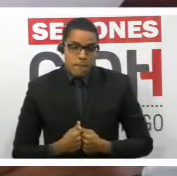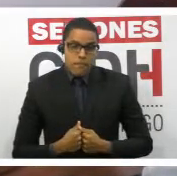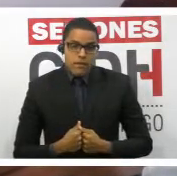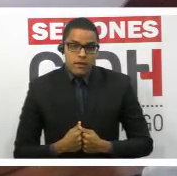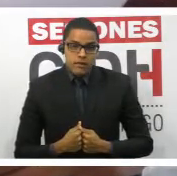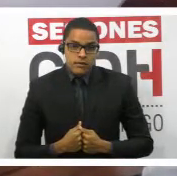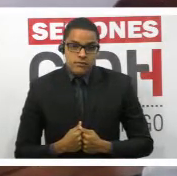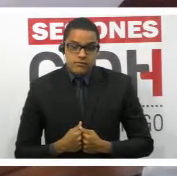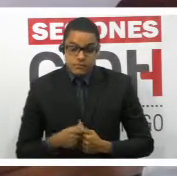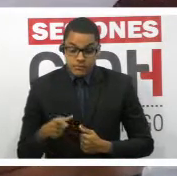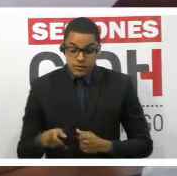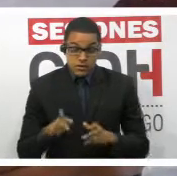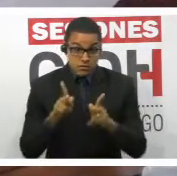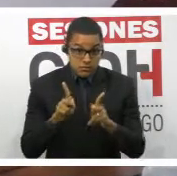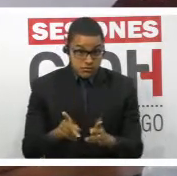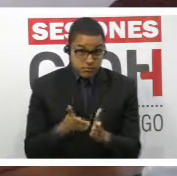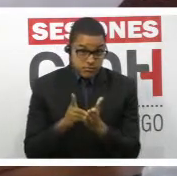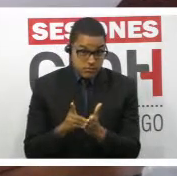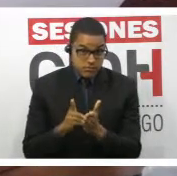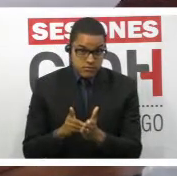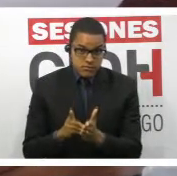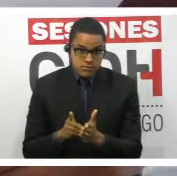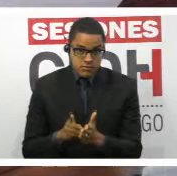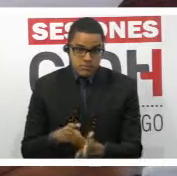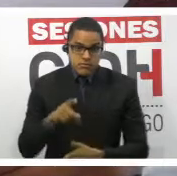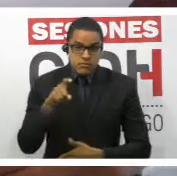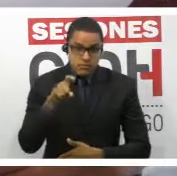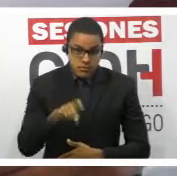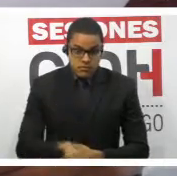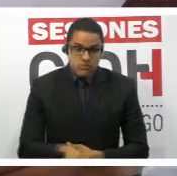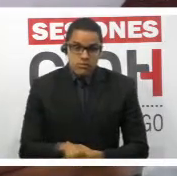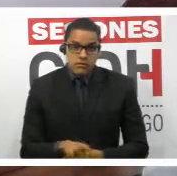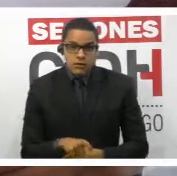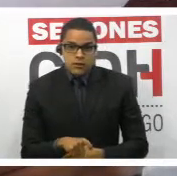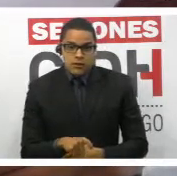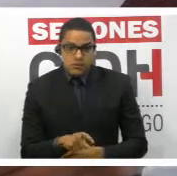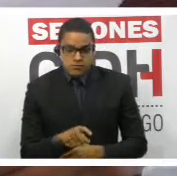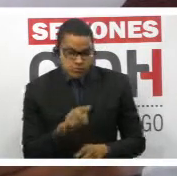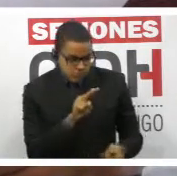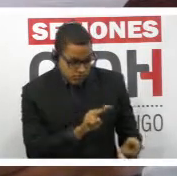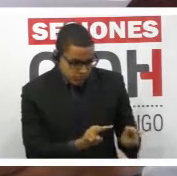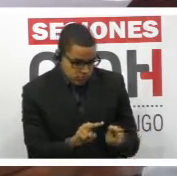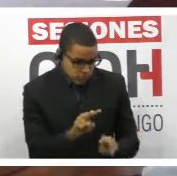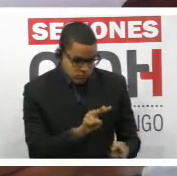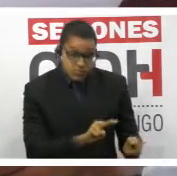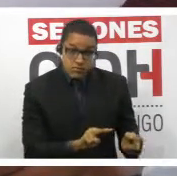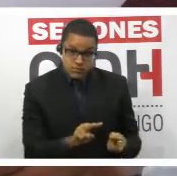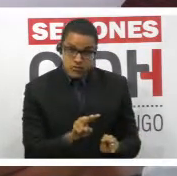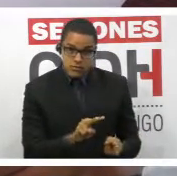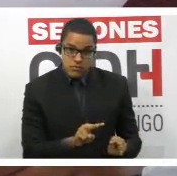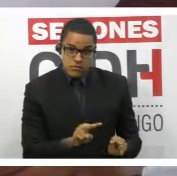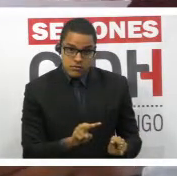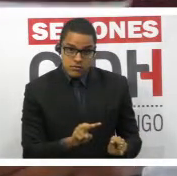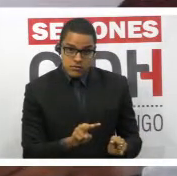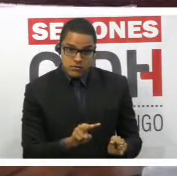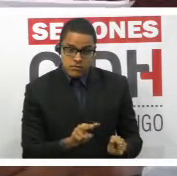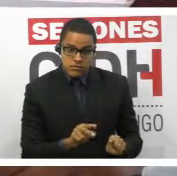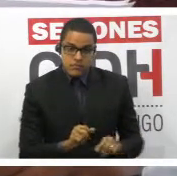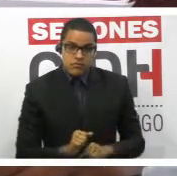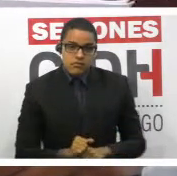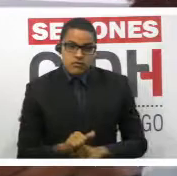discapacidades debe de ser puesto abajo interdicción y el decreto ley del